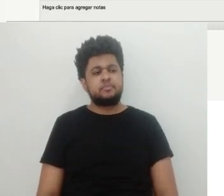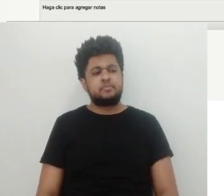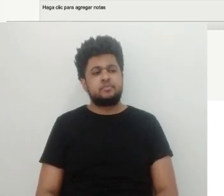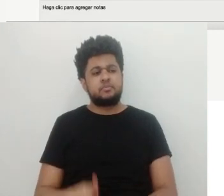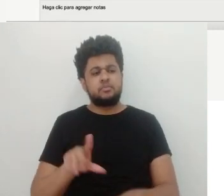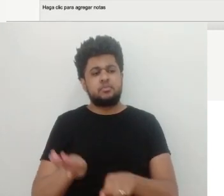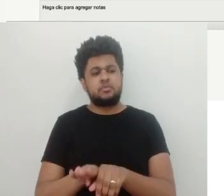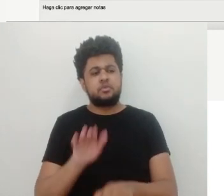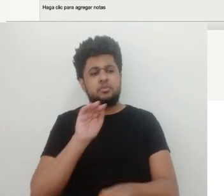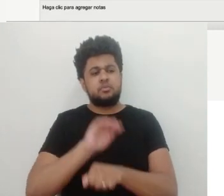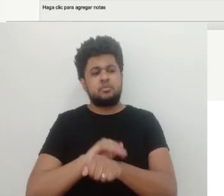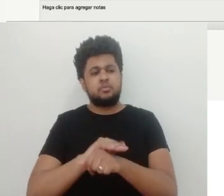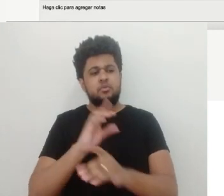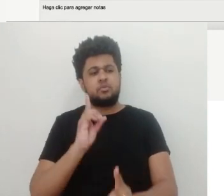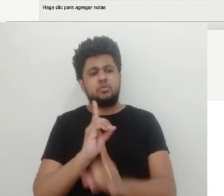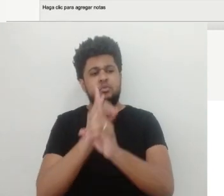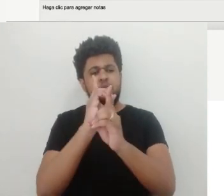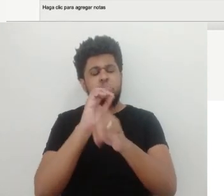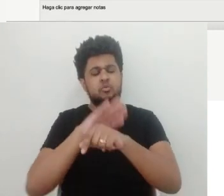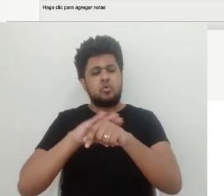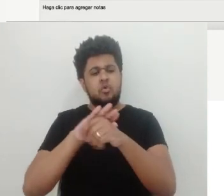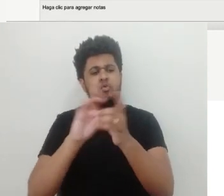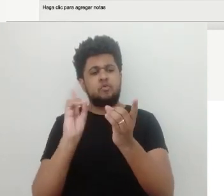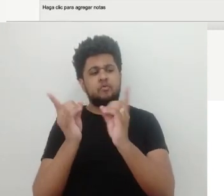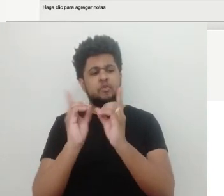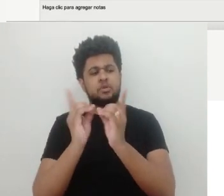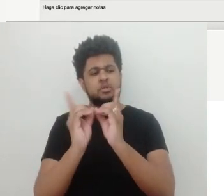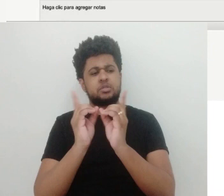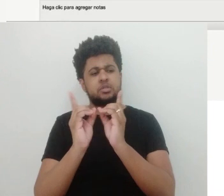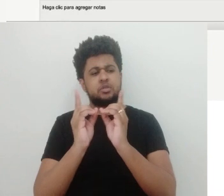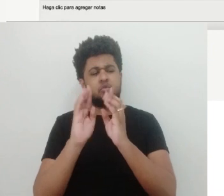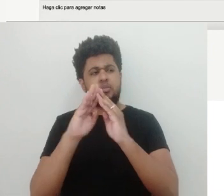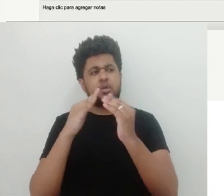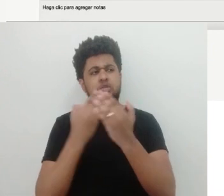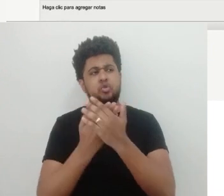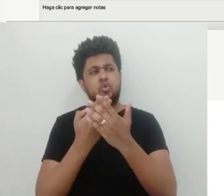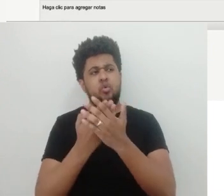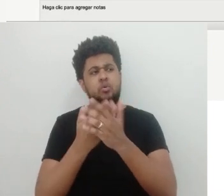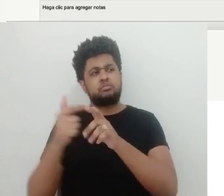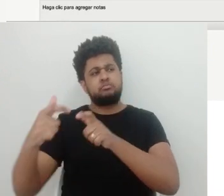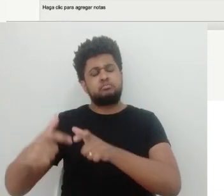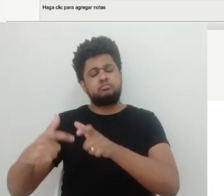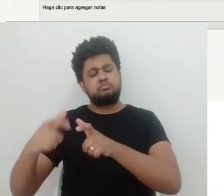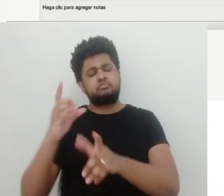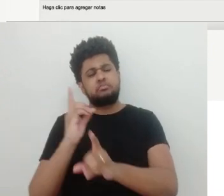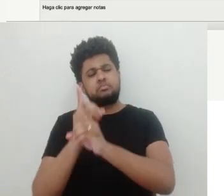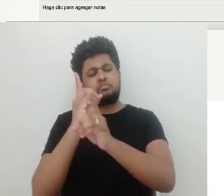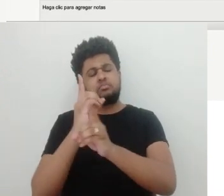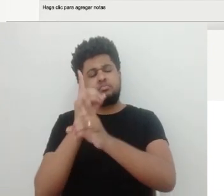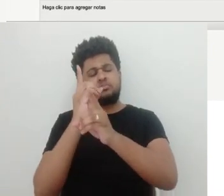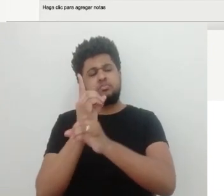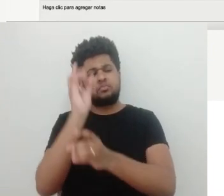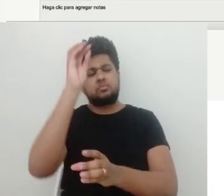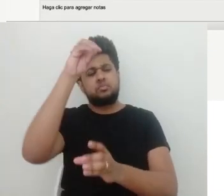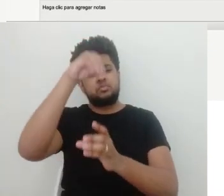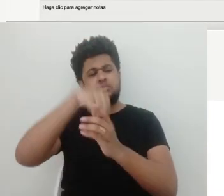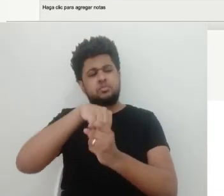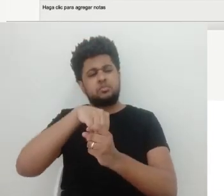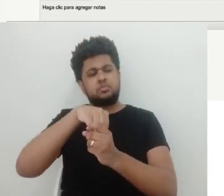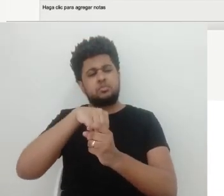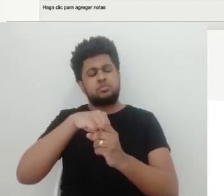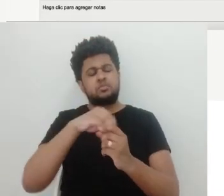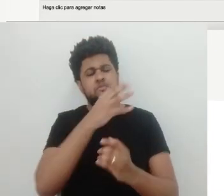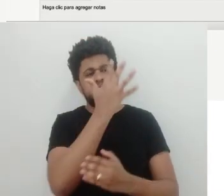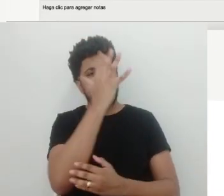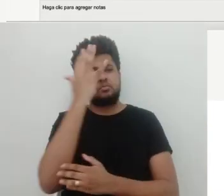Rápidamente, para contextualizar, mi tesis la realicé sobre las percepciones infantiles en un territorio de conflicto socioambiental muy importante emplazado